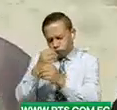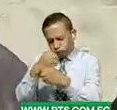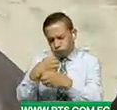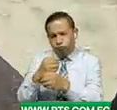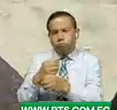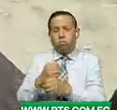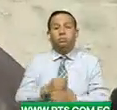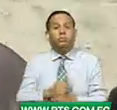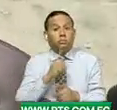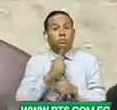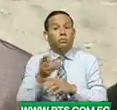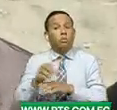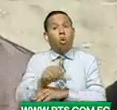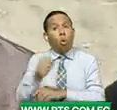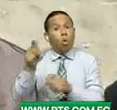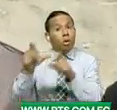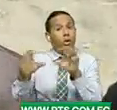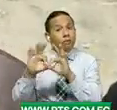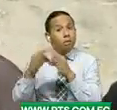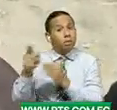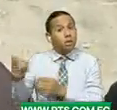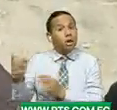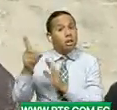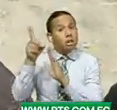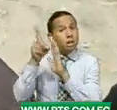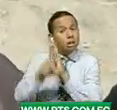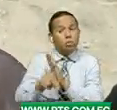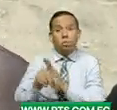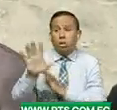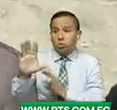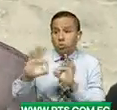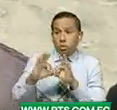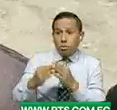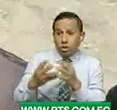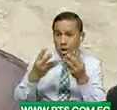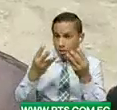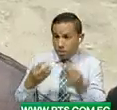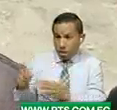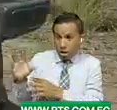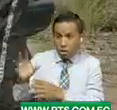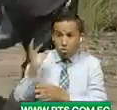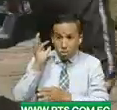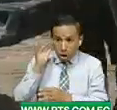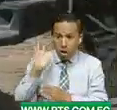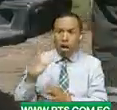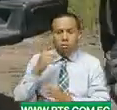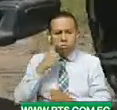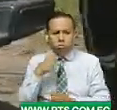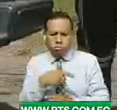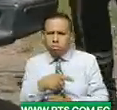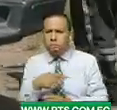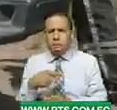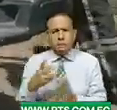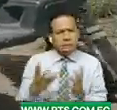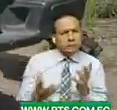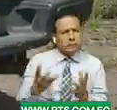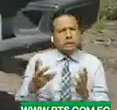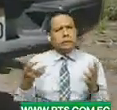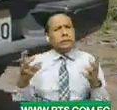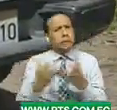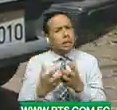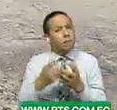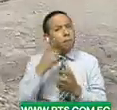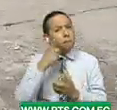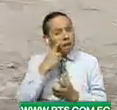persona desaparecida. Ya con la identidad que se saque en la autopsia podemos verificar si se trata de la misma persona. Los autores de esta presunta muerte